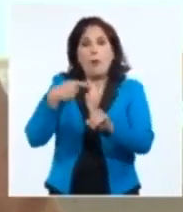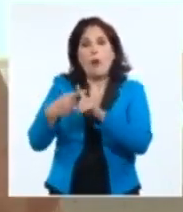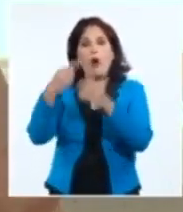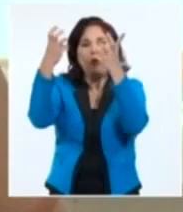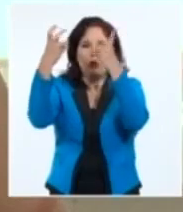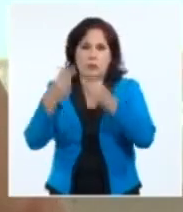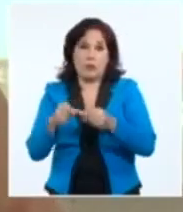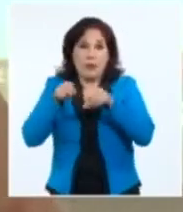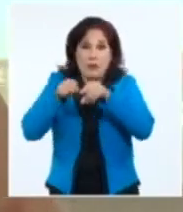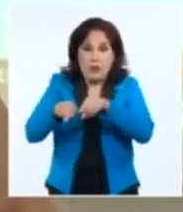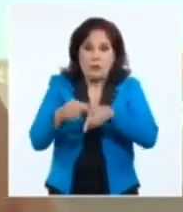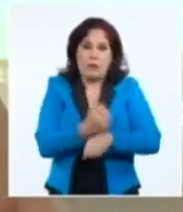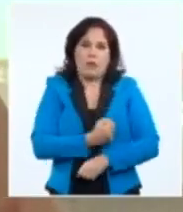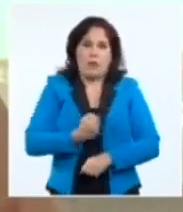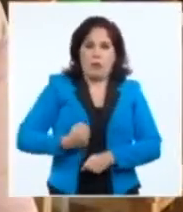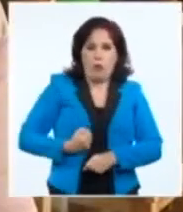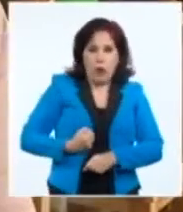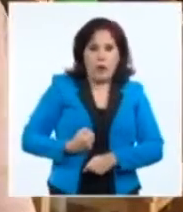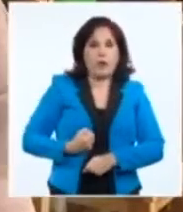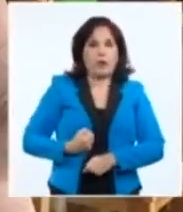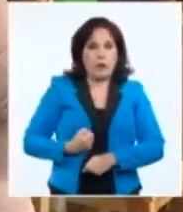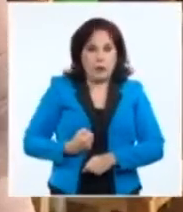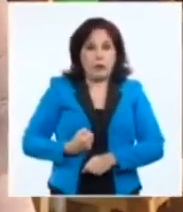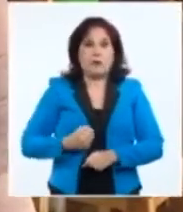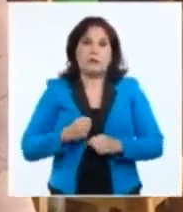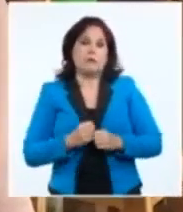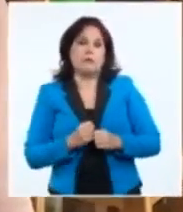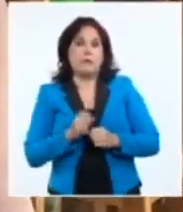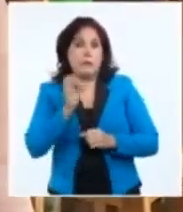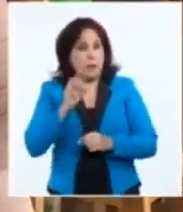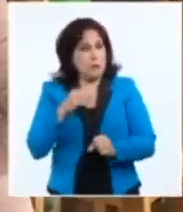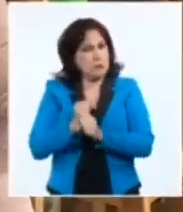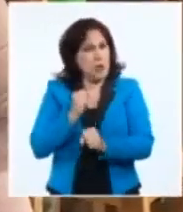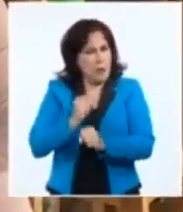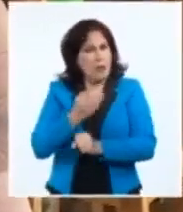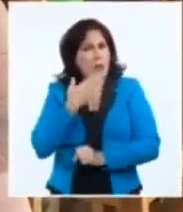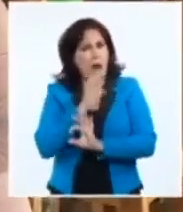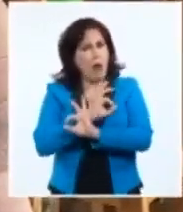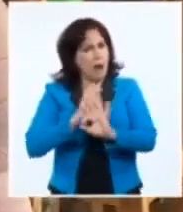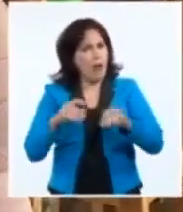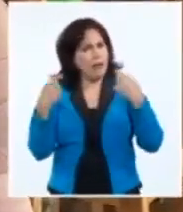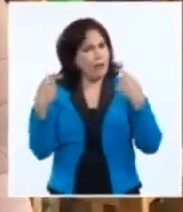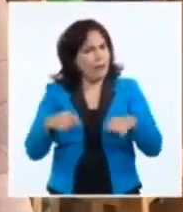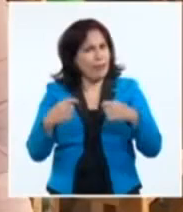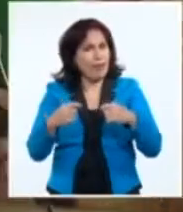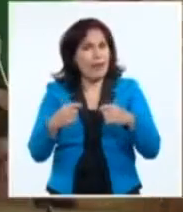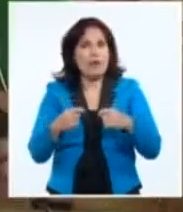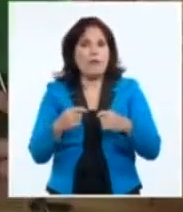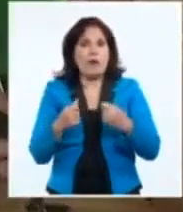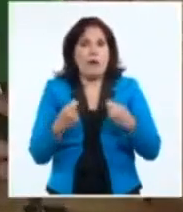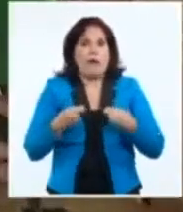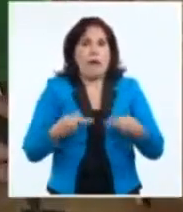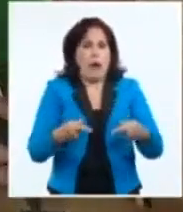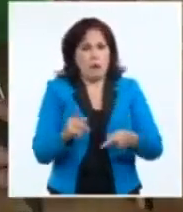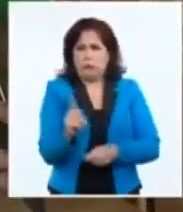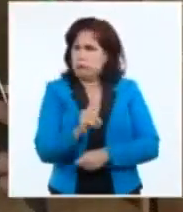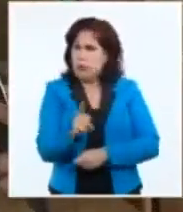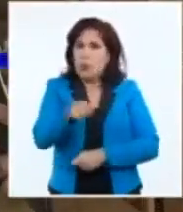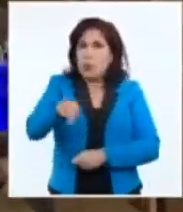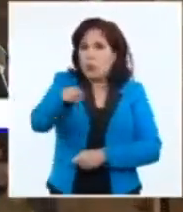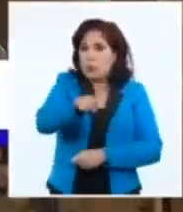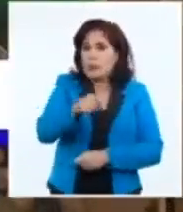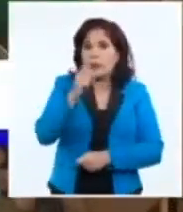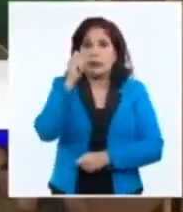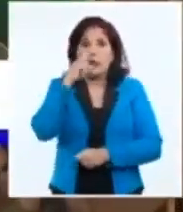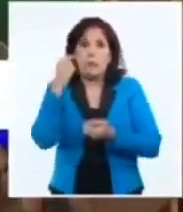un nivel de resistencia a aplicar eso. También se habló de trabajar con calidad para evitar sobrecostos. Porque si ustedes miran